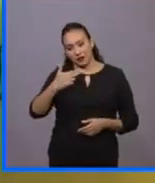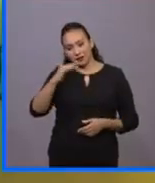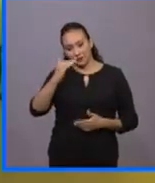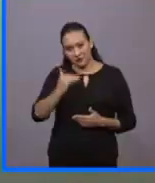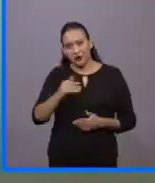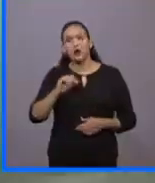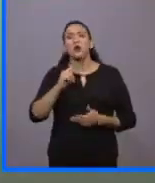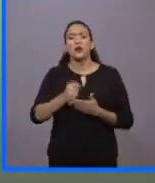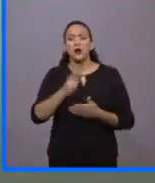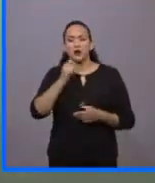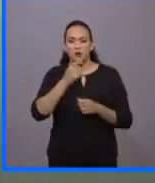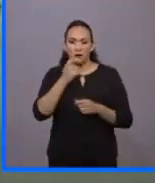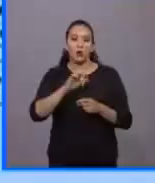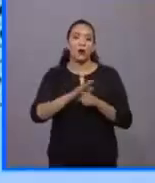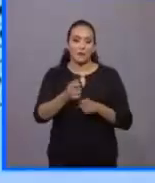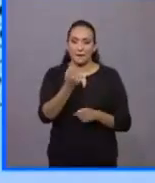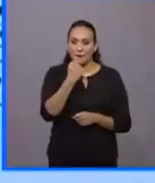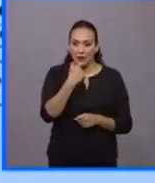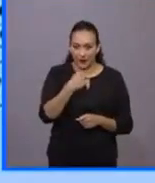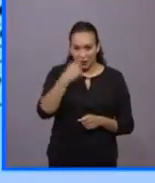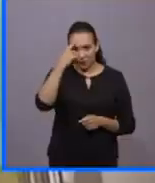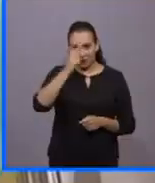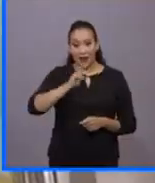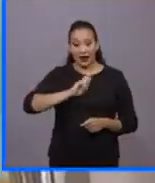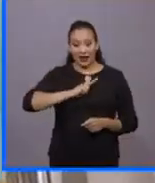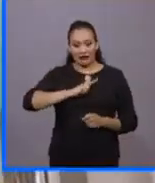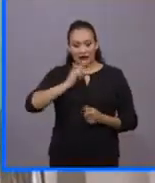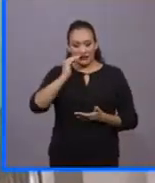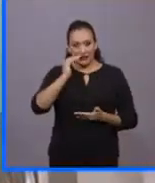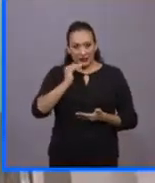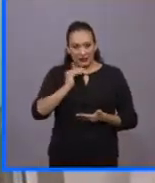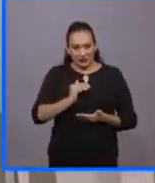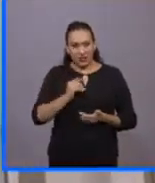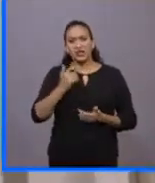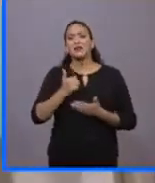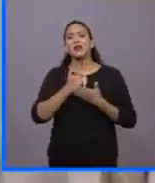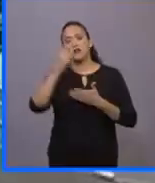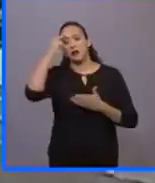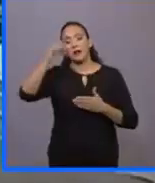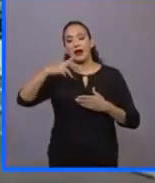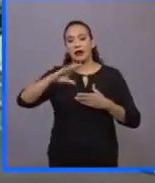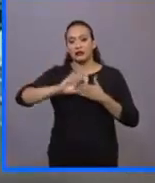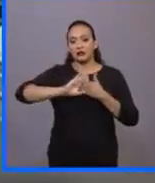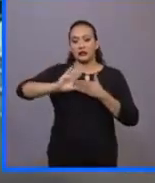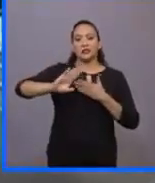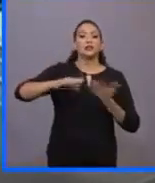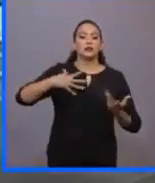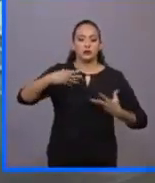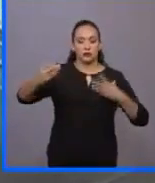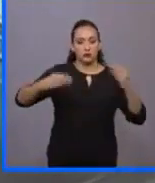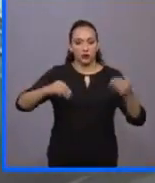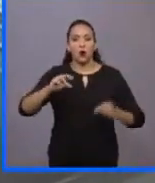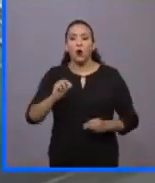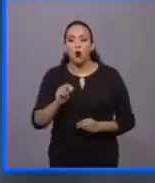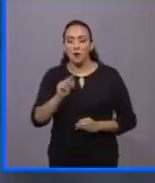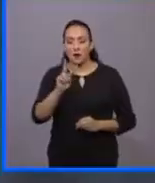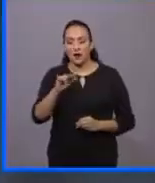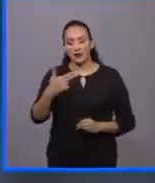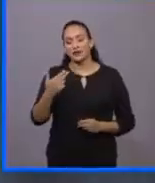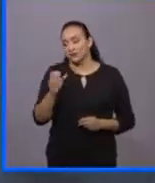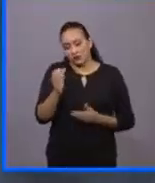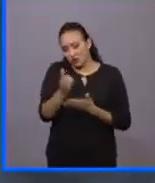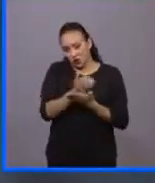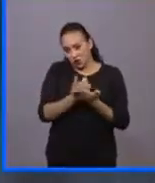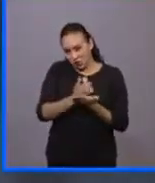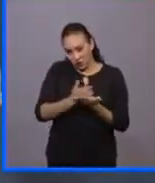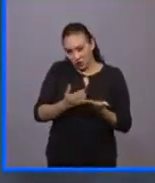tratamientos incluyen los medicamentos antirretrovirales, que se usan para prevenir o tratar el VIH y que, si bien no curan la